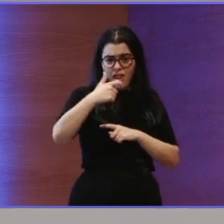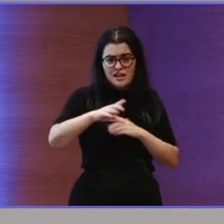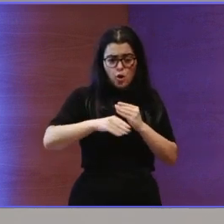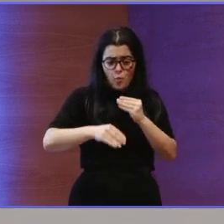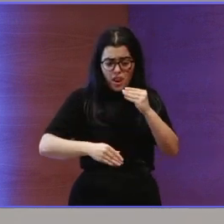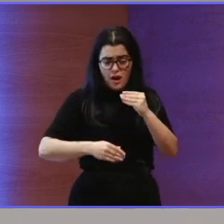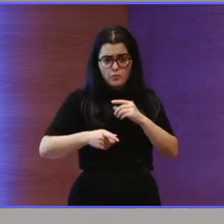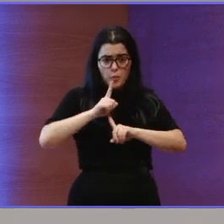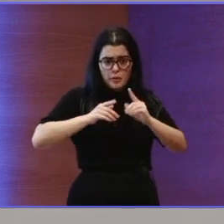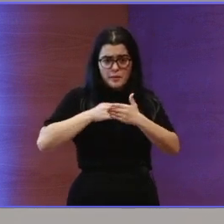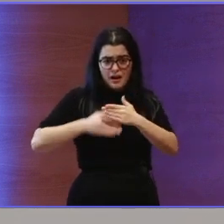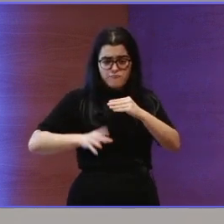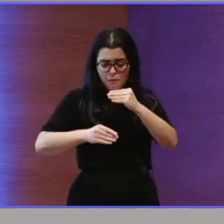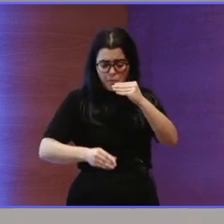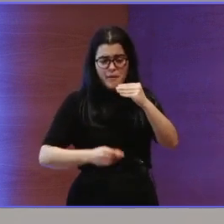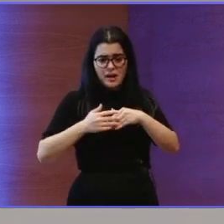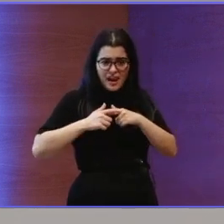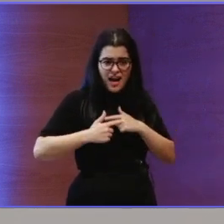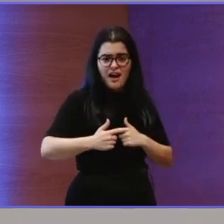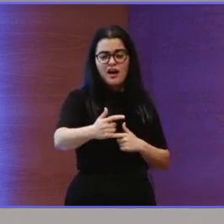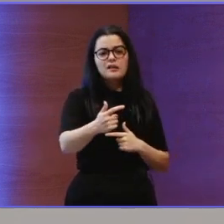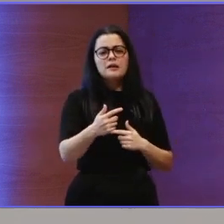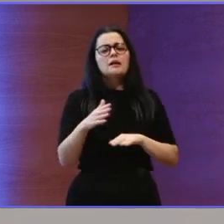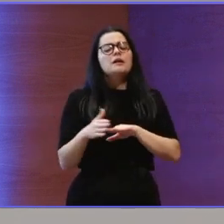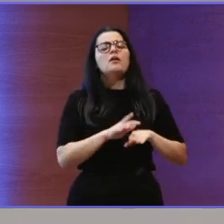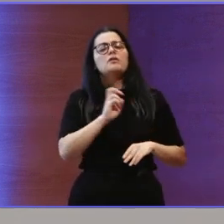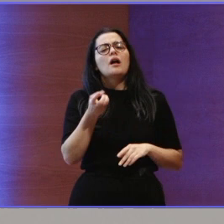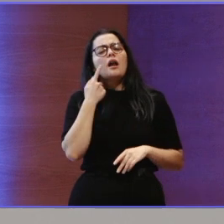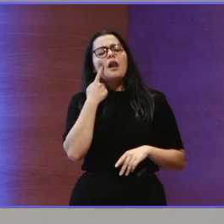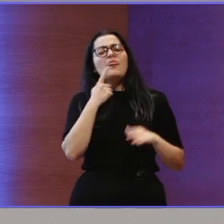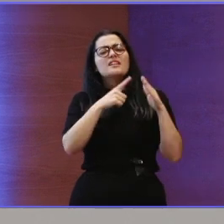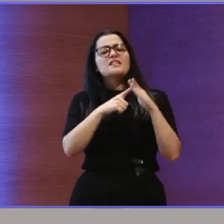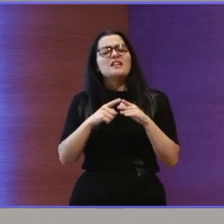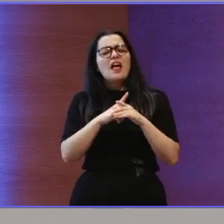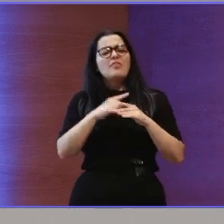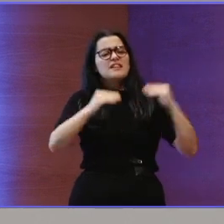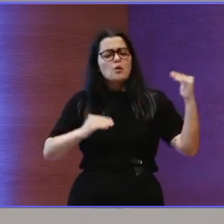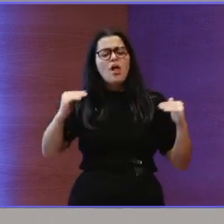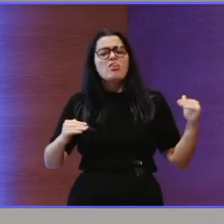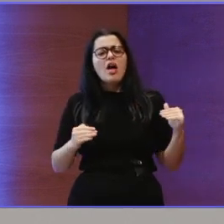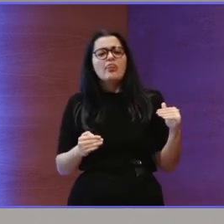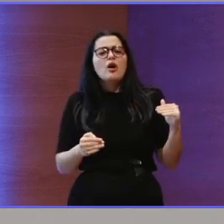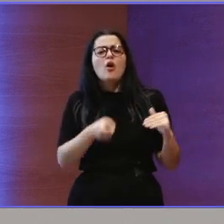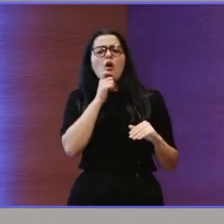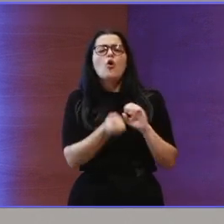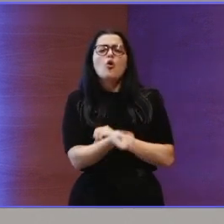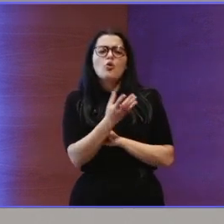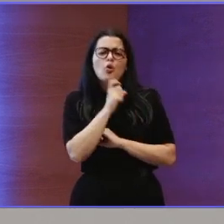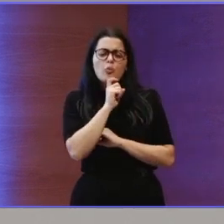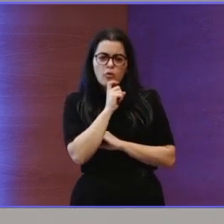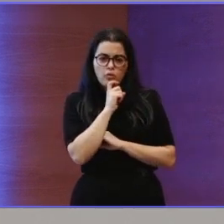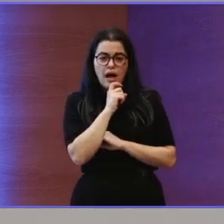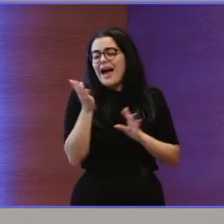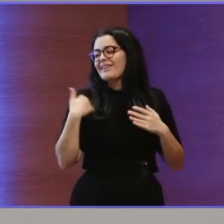no Y la otra es cómo construimos la desigualdad no es homogénea no es aleatoria los rostros no son estos porque que sí y se ha